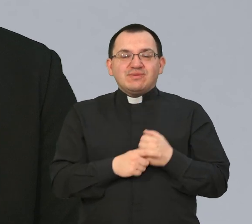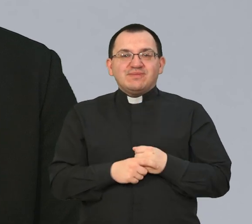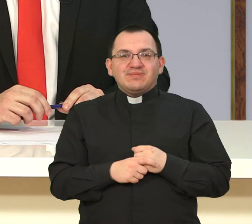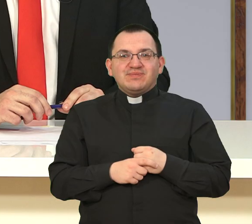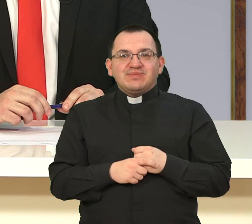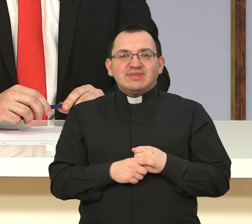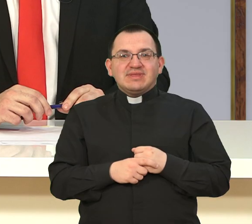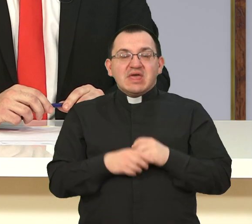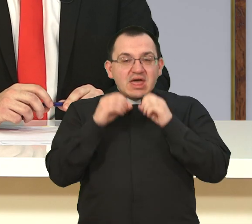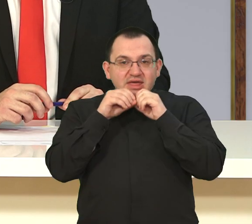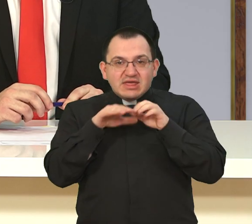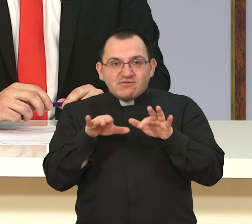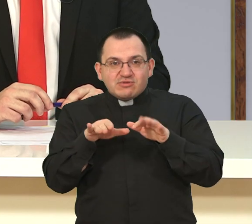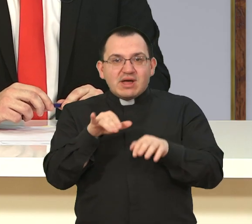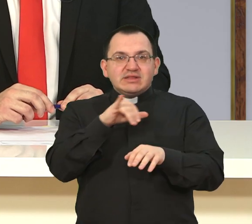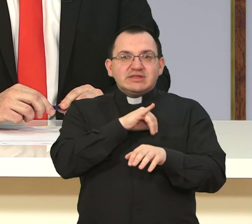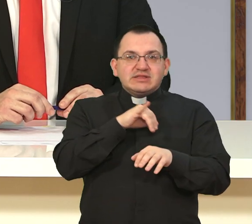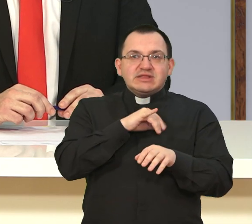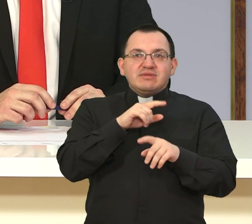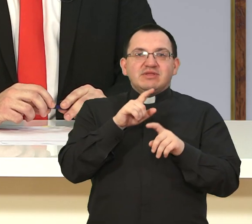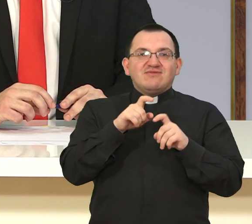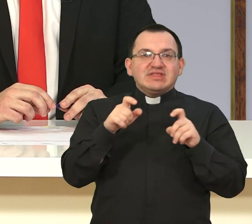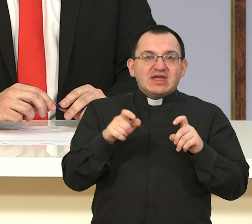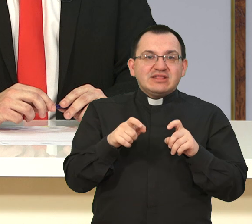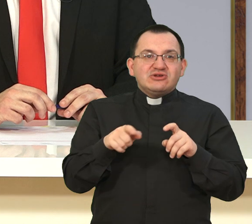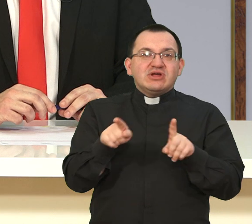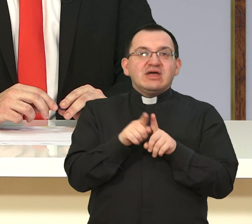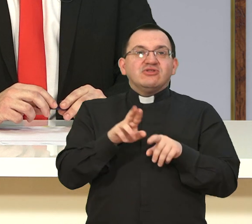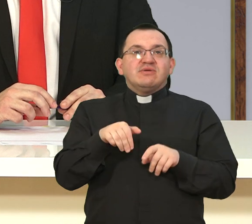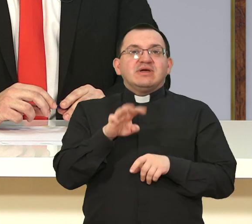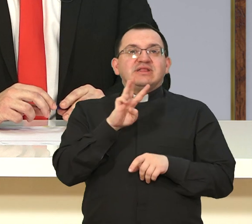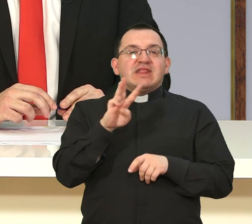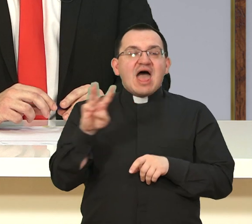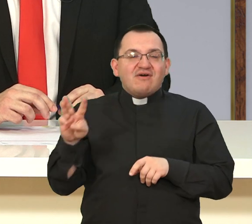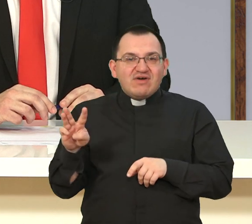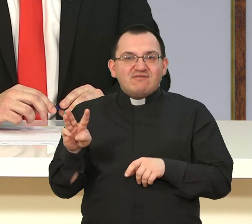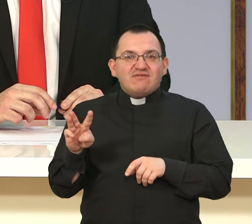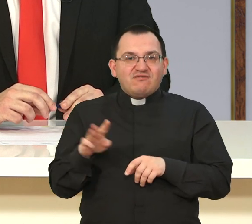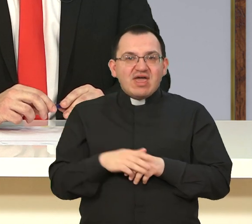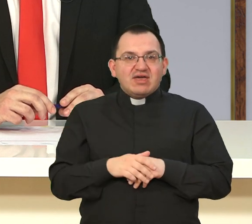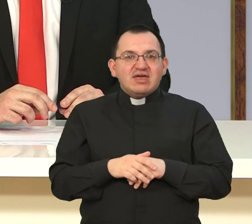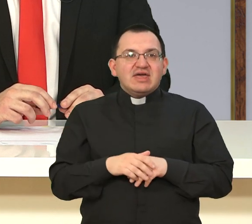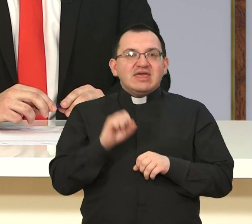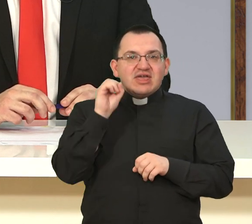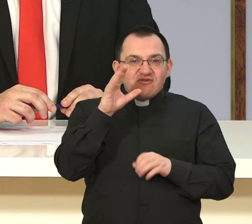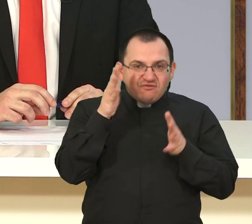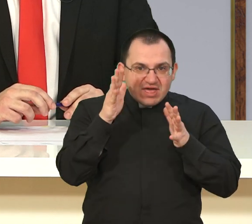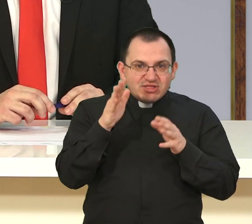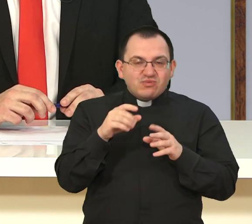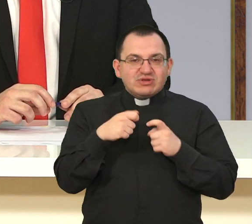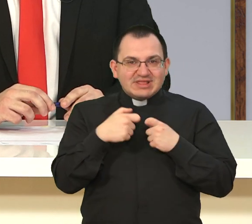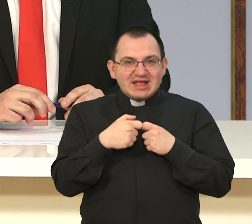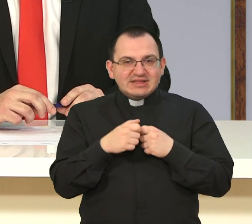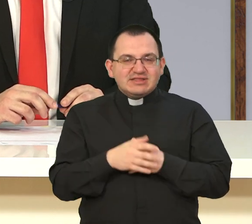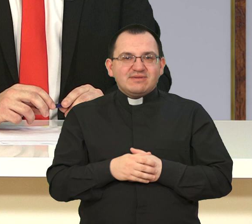biskupije. Informacije i zanimljive sadržaje pronađite i na web portalu Varaždinske biskupije te Facebook stranici i bit